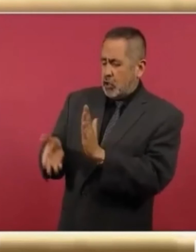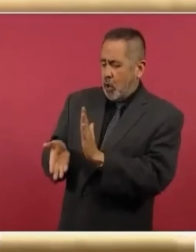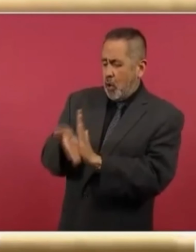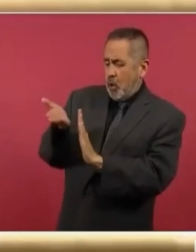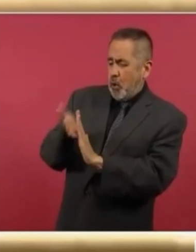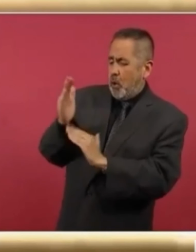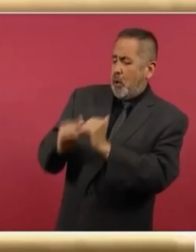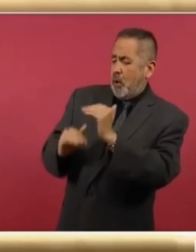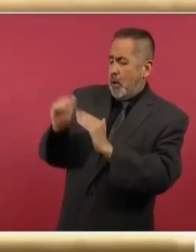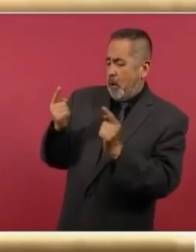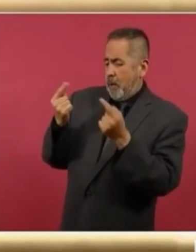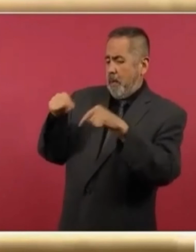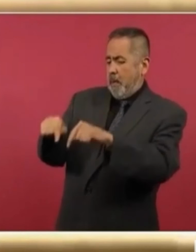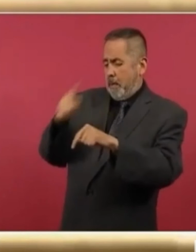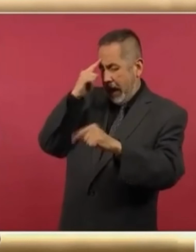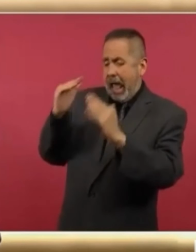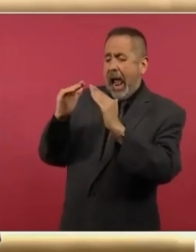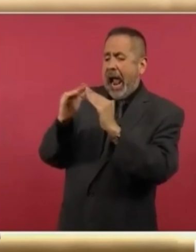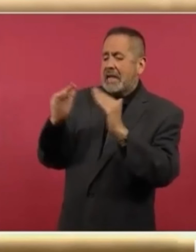migración.